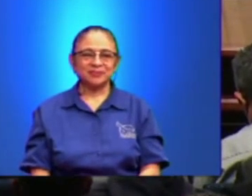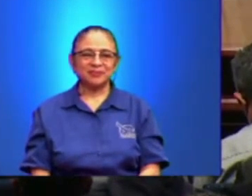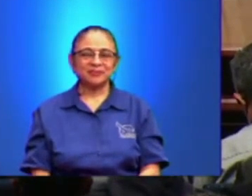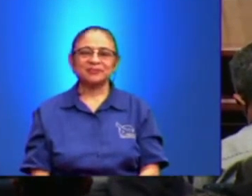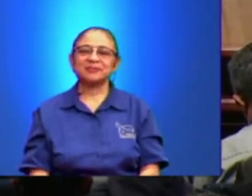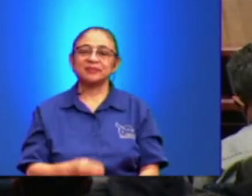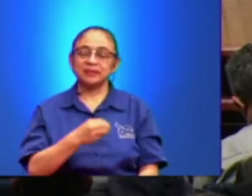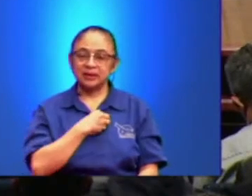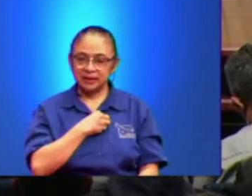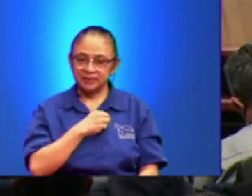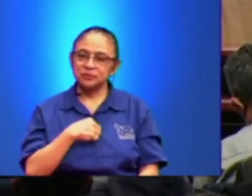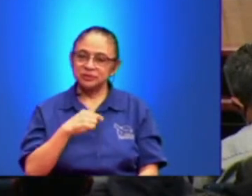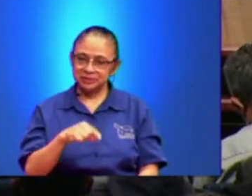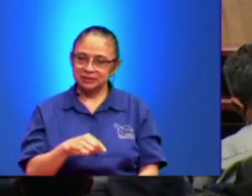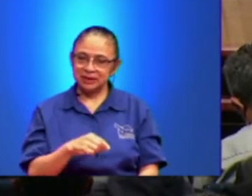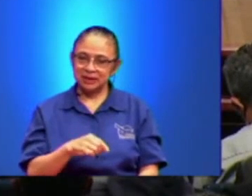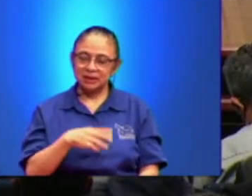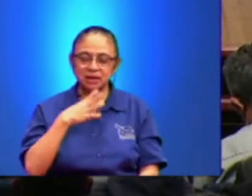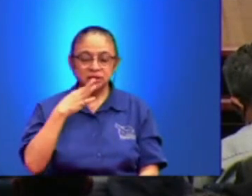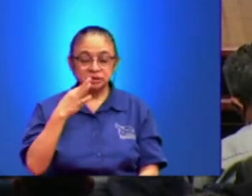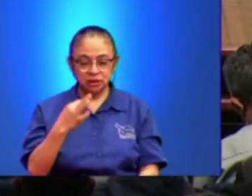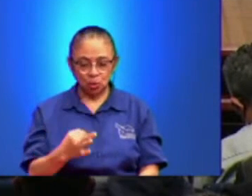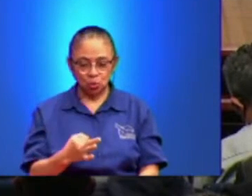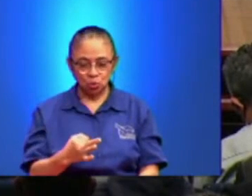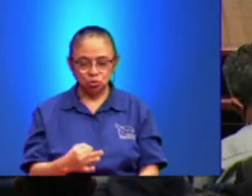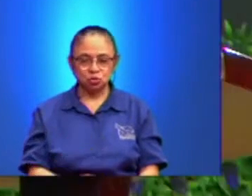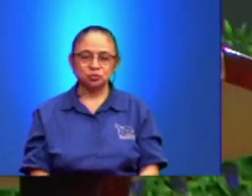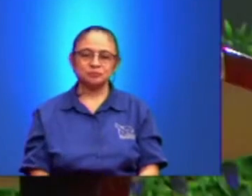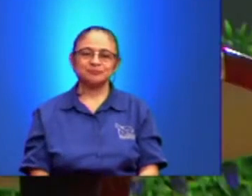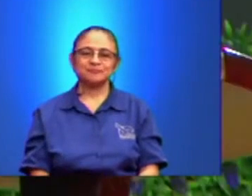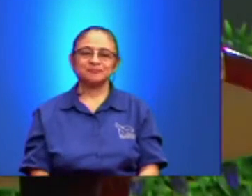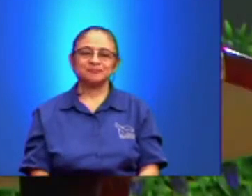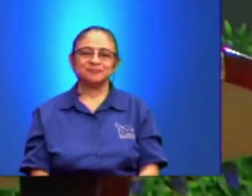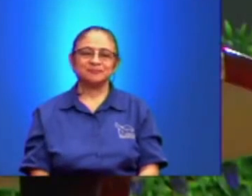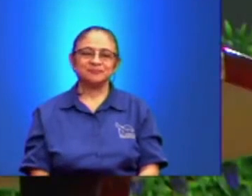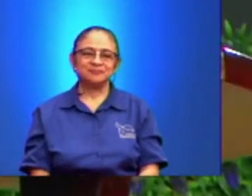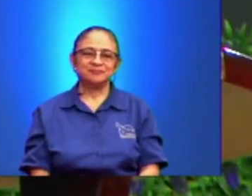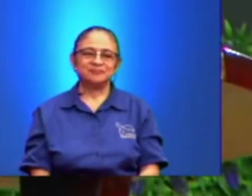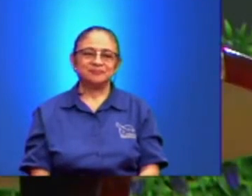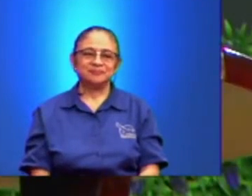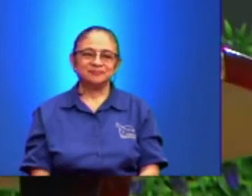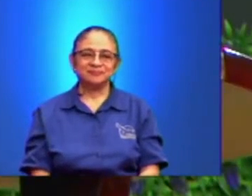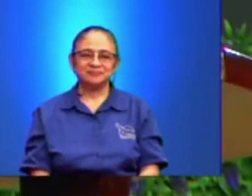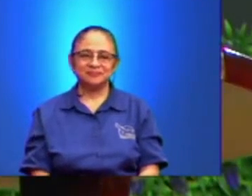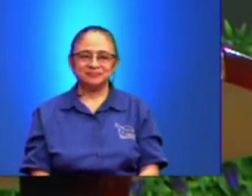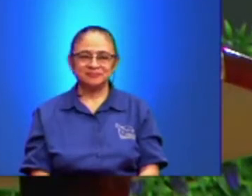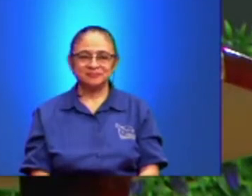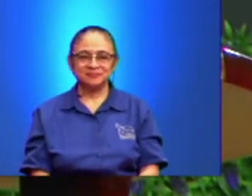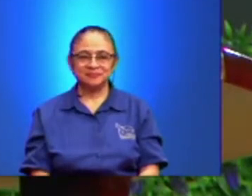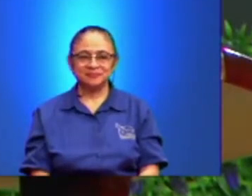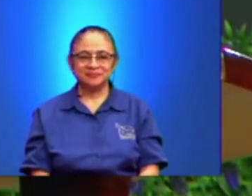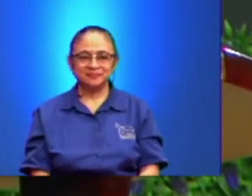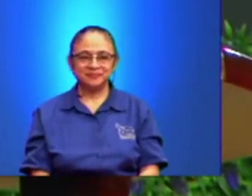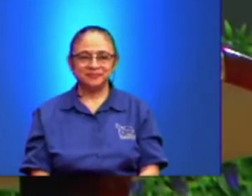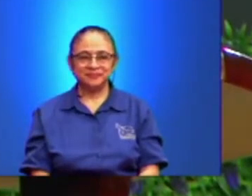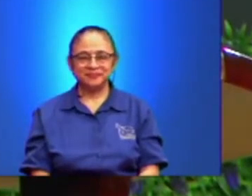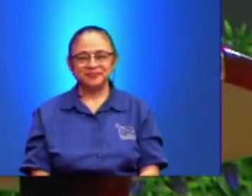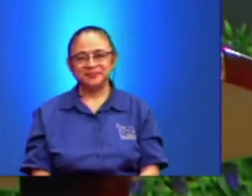queremos estar seguros de que a la última hora nos van a decir no se puede verdad